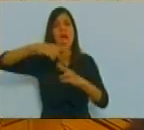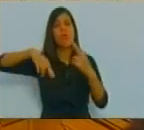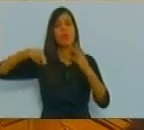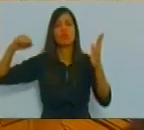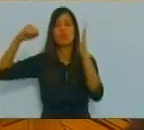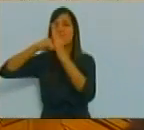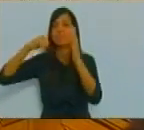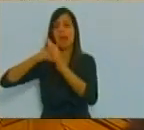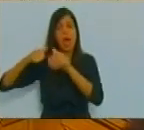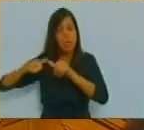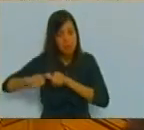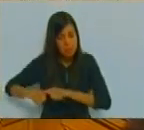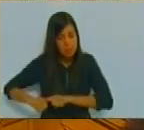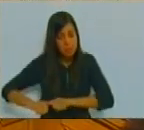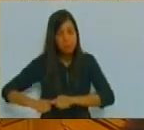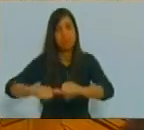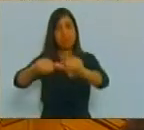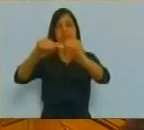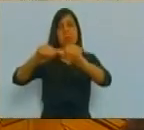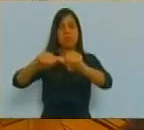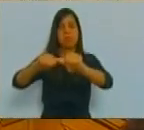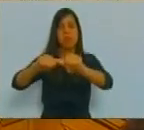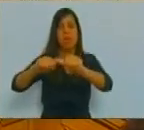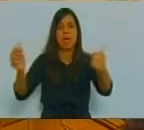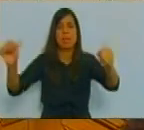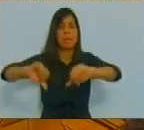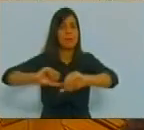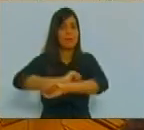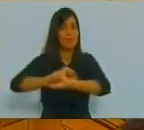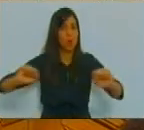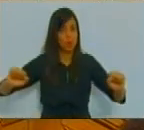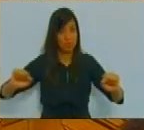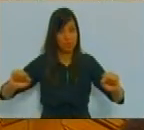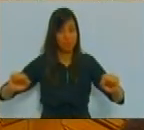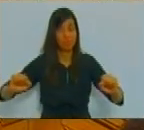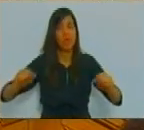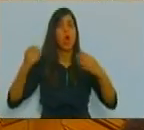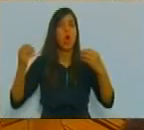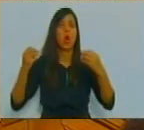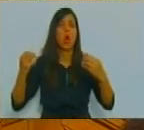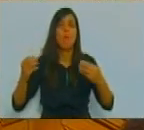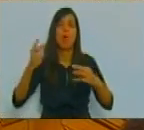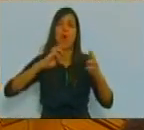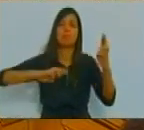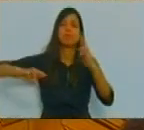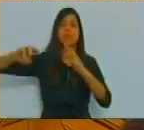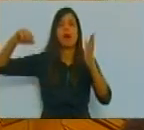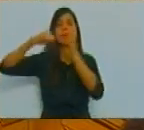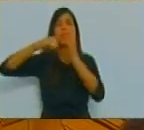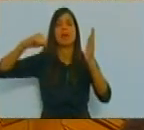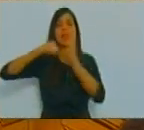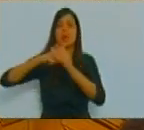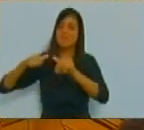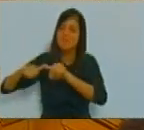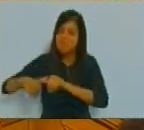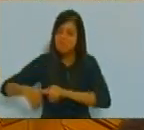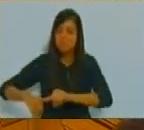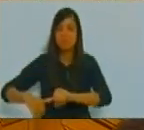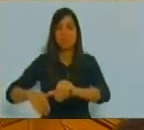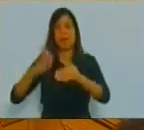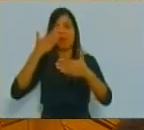cómo hacemos irreversible la revolución bolivariana y como producto de la resulta